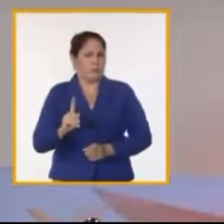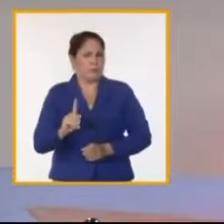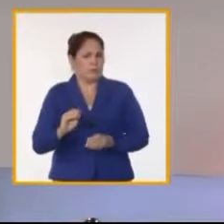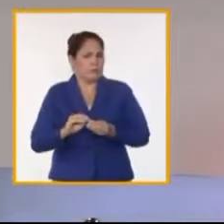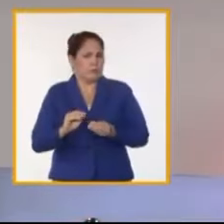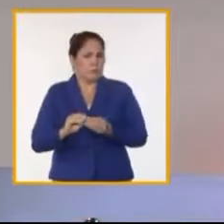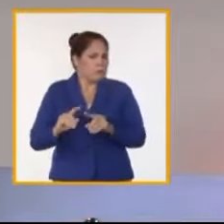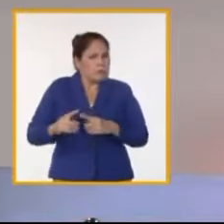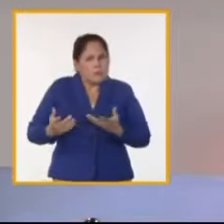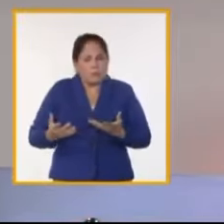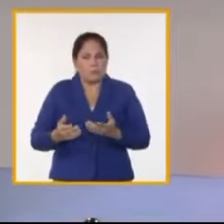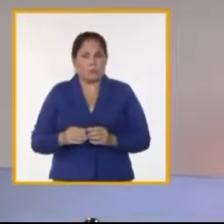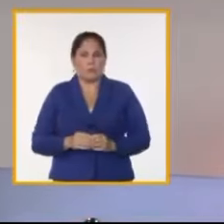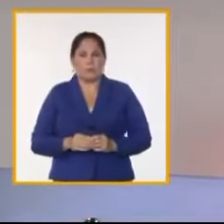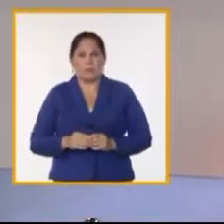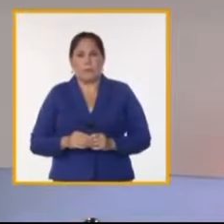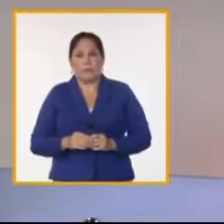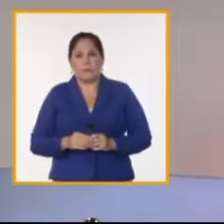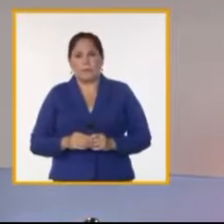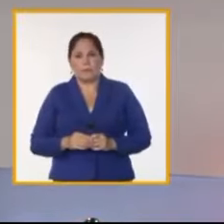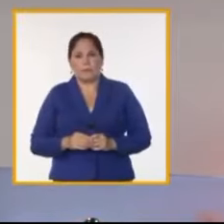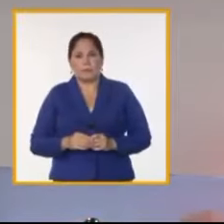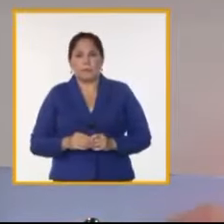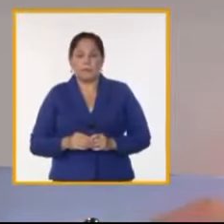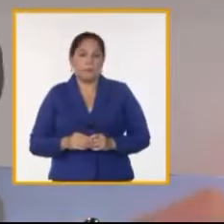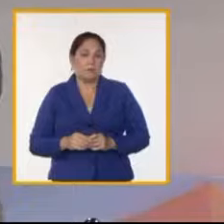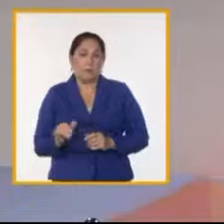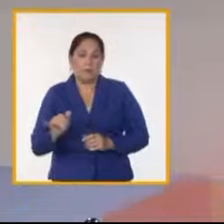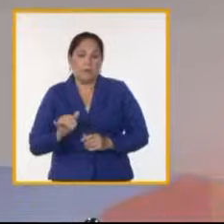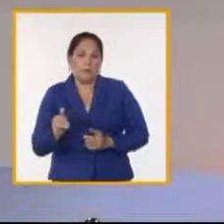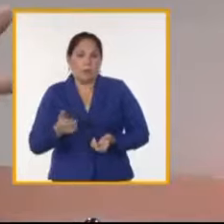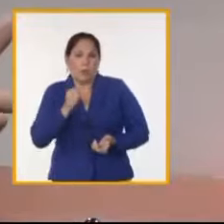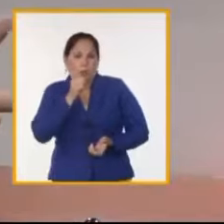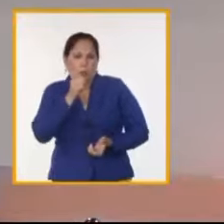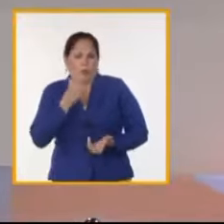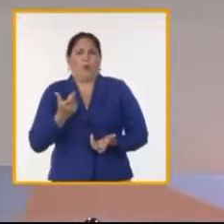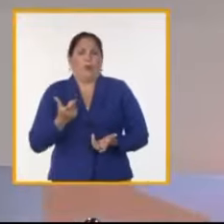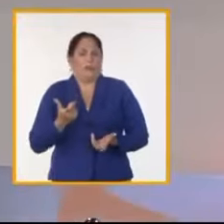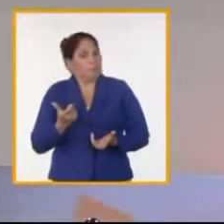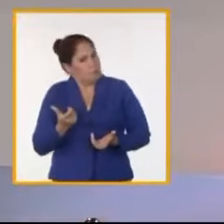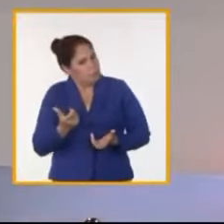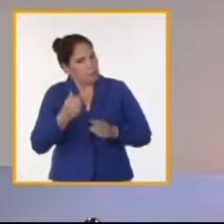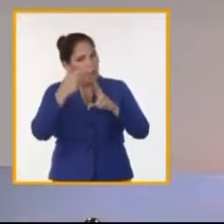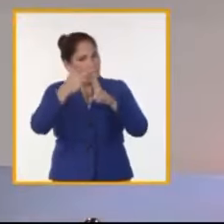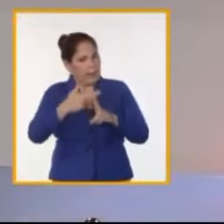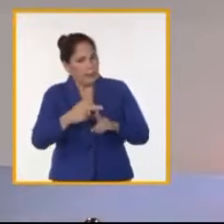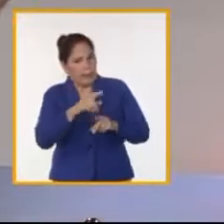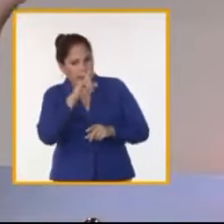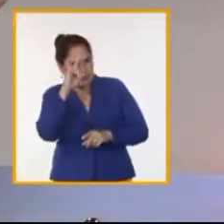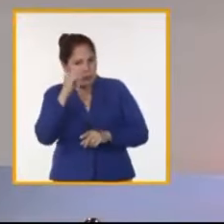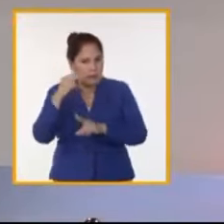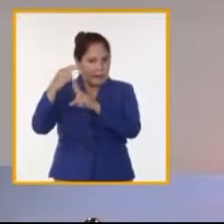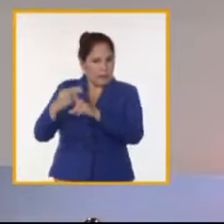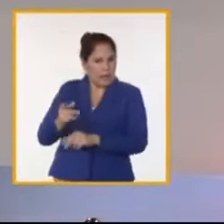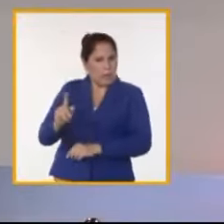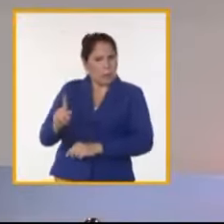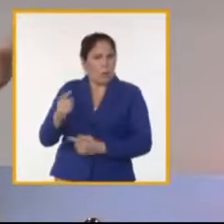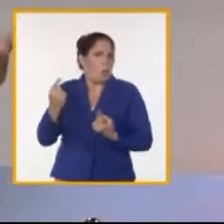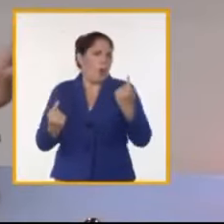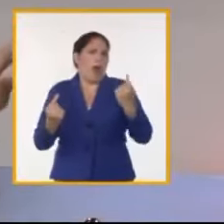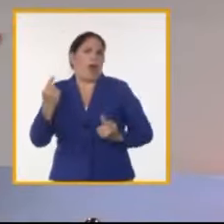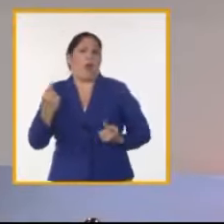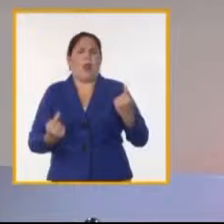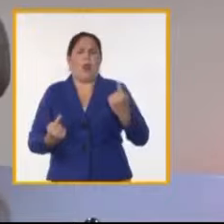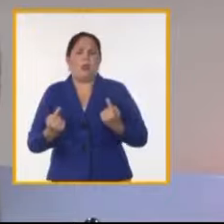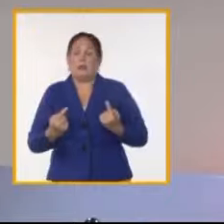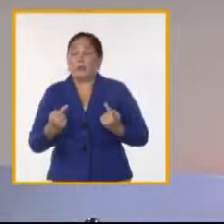es vamos a decir una una es un gran dilema o sea es algo vamos a decir